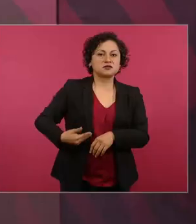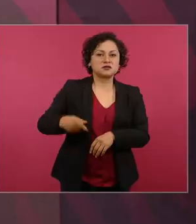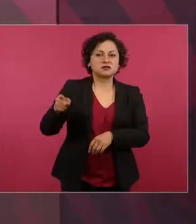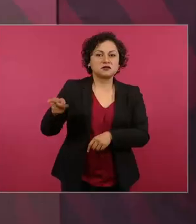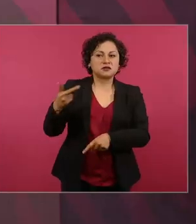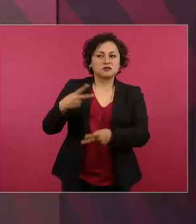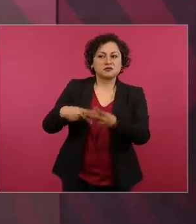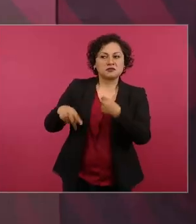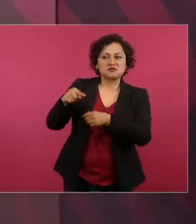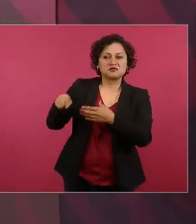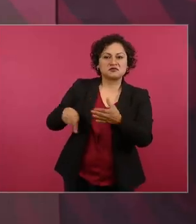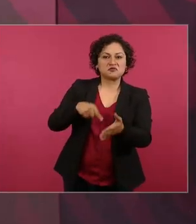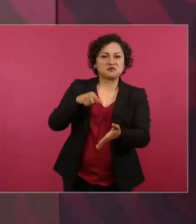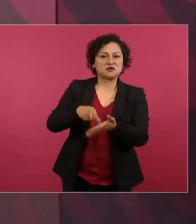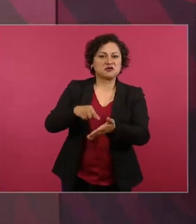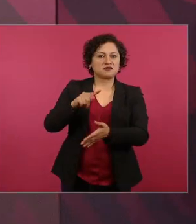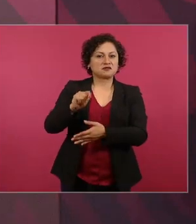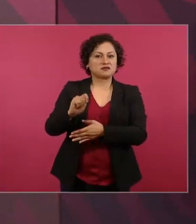y